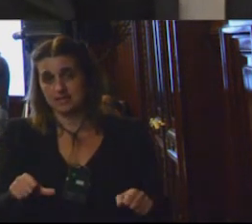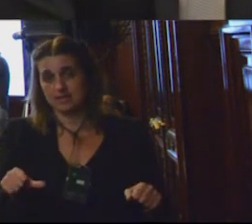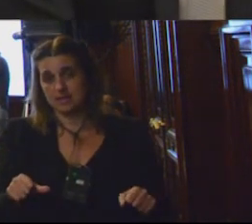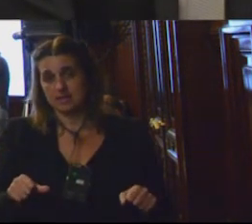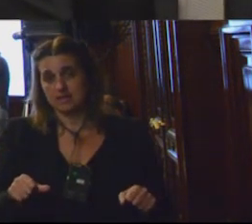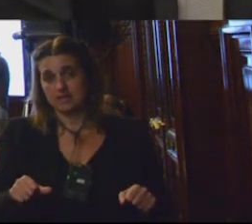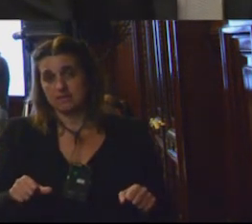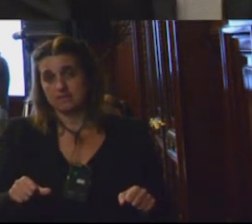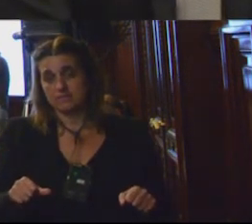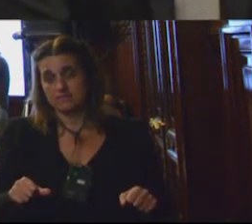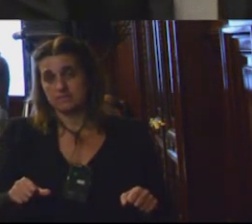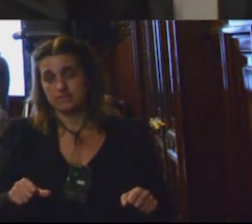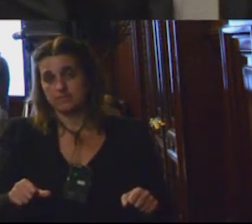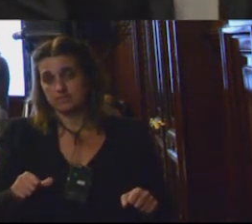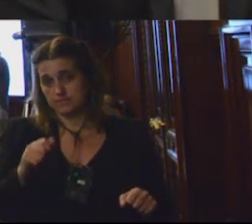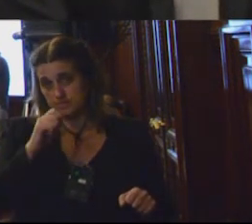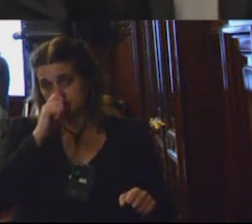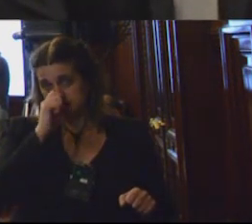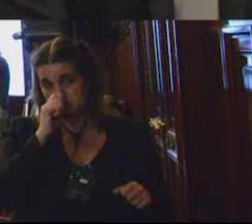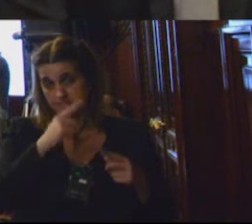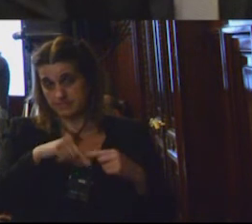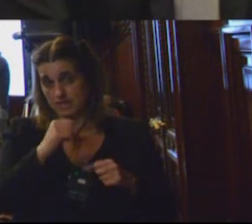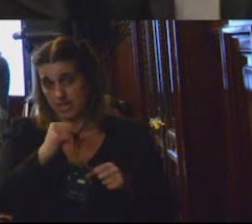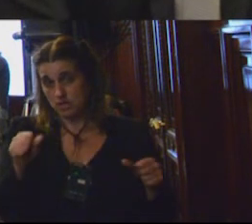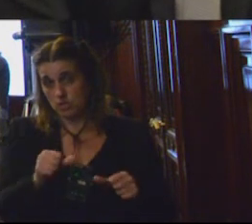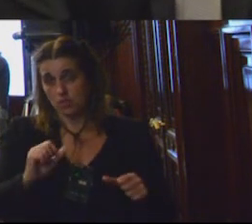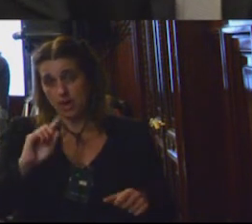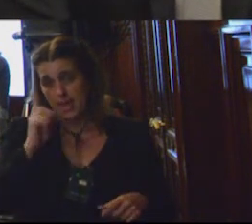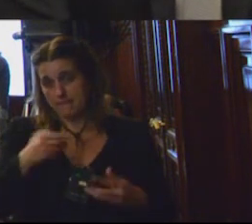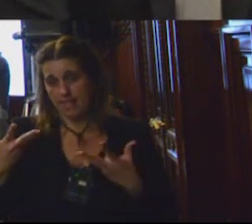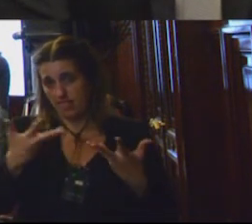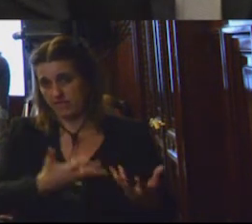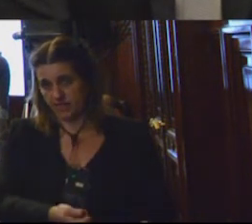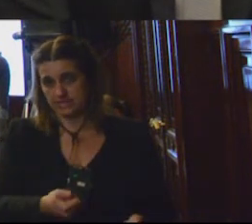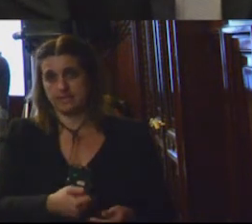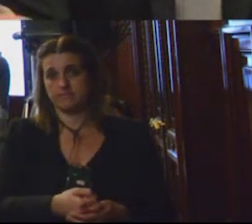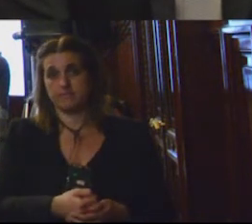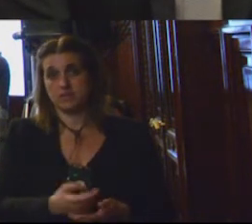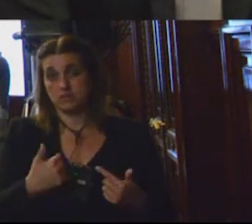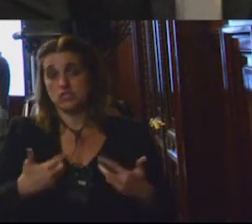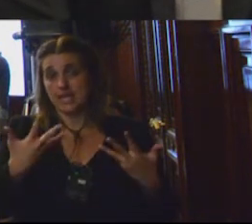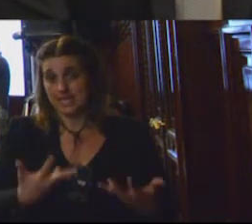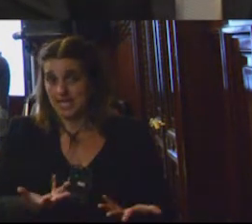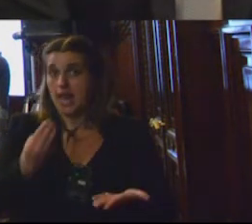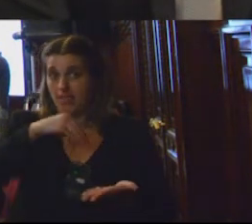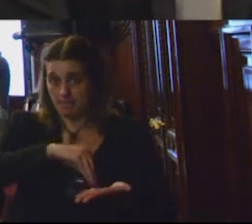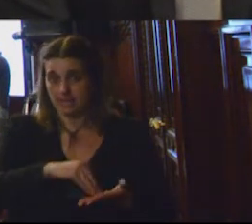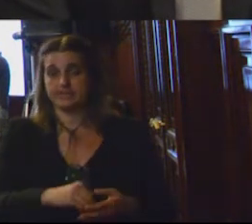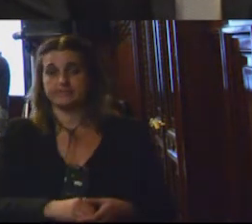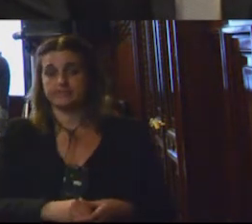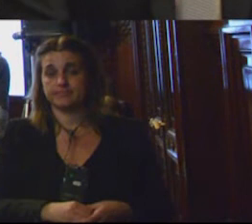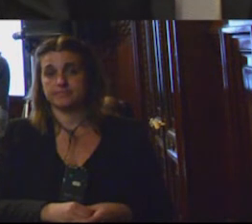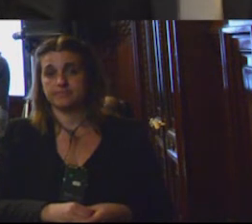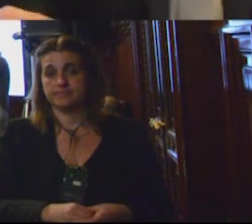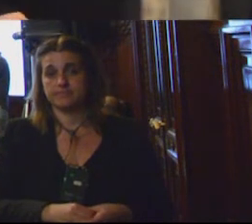princípios constitucionais da ampla defesa y del contradictorio. Yo quisiera además, señora presidenta, si usted está de acuerdo, darle la